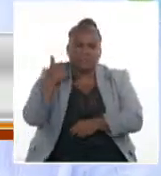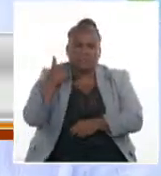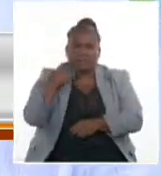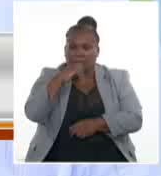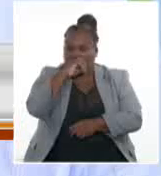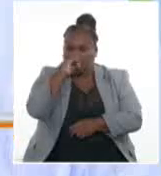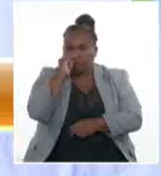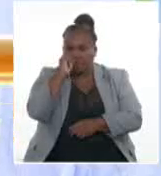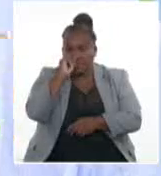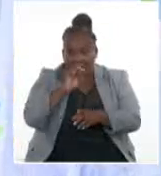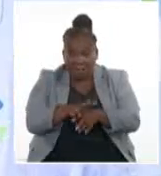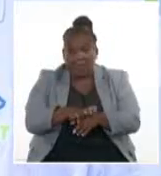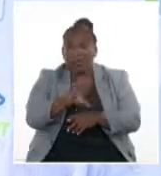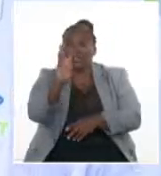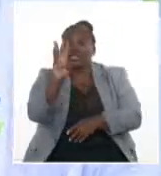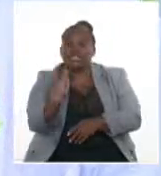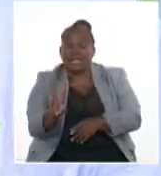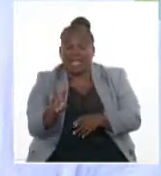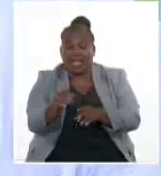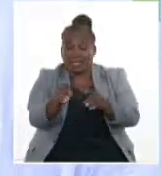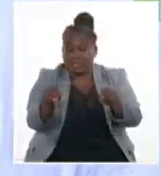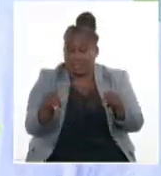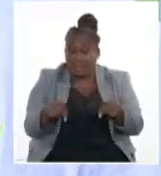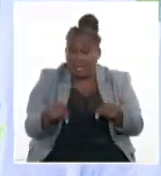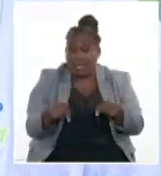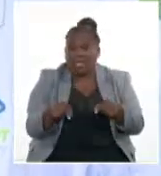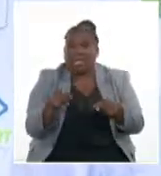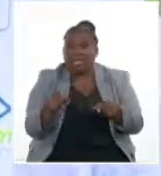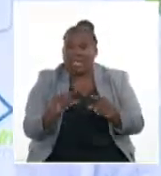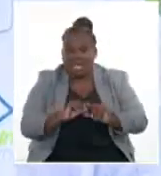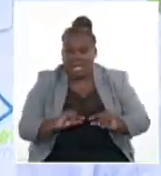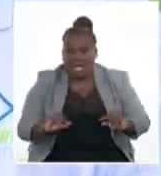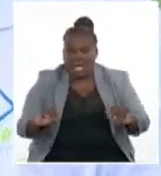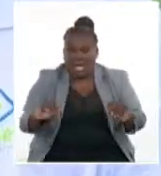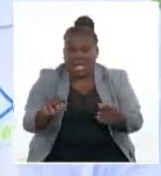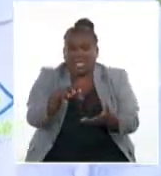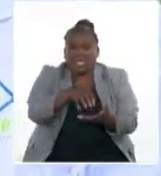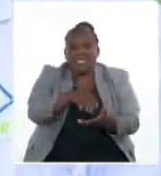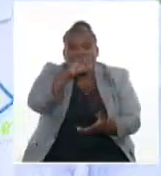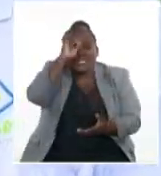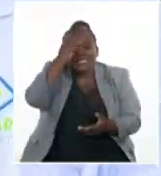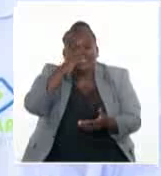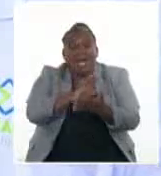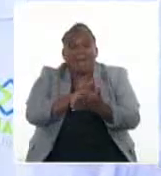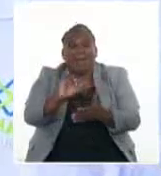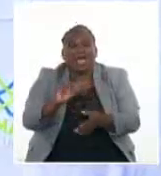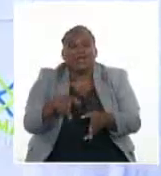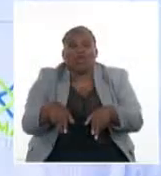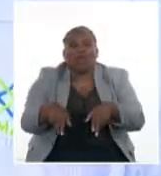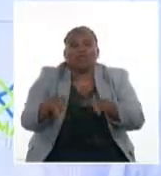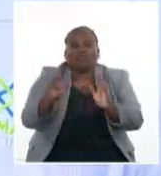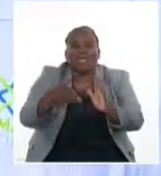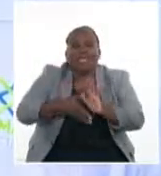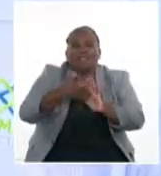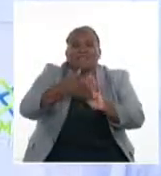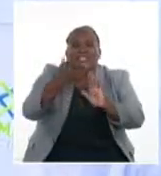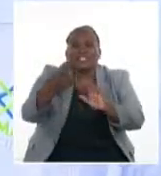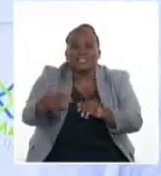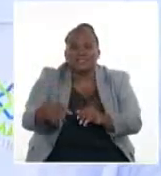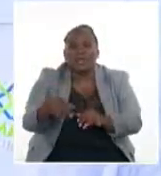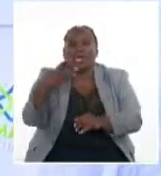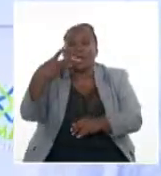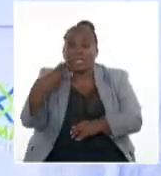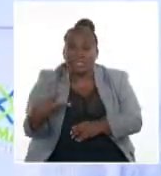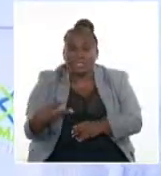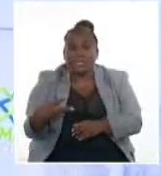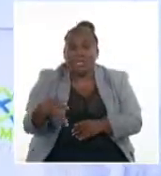con tres módulos que se instaló en San Marcos, en la Reforma, en los edificios de la Reforma y en los Pitas. Y entonces estos tres módulos beneficiaron,